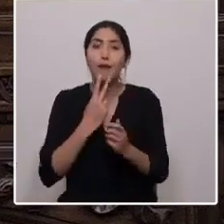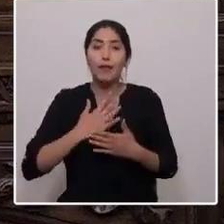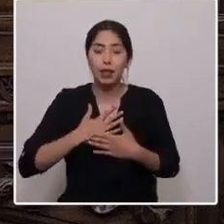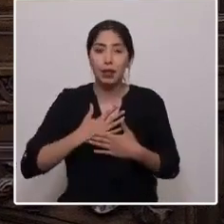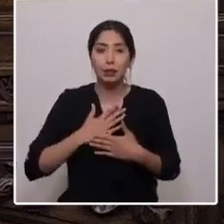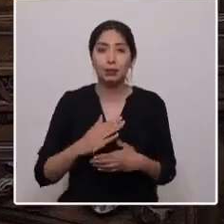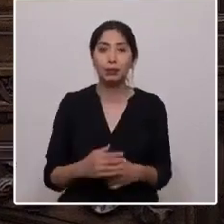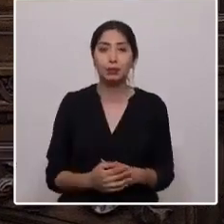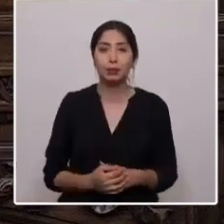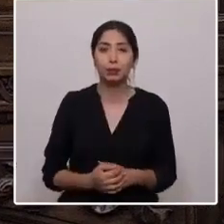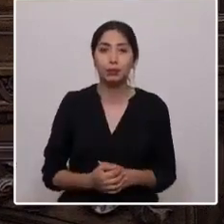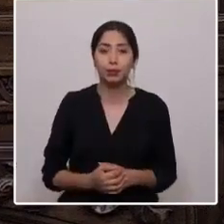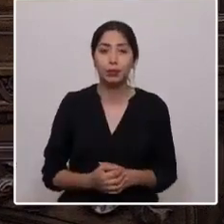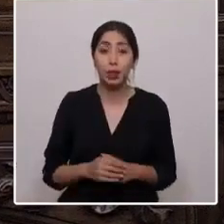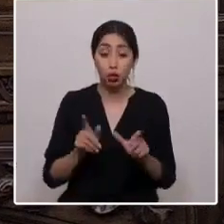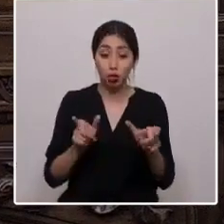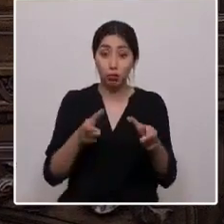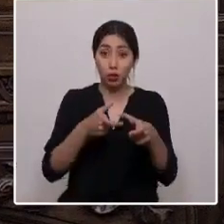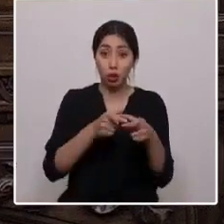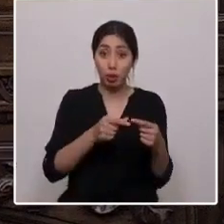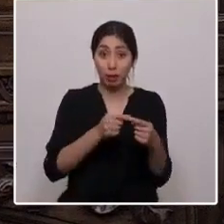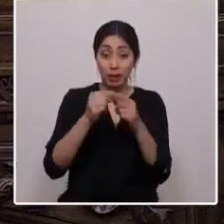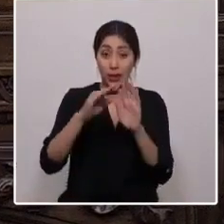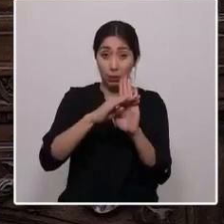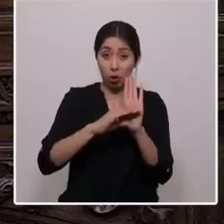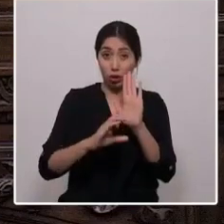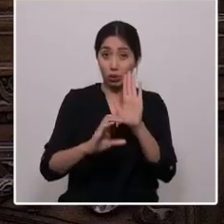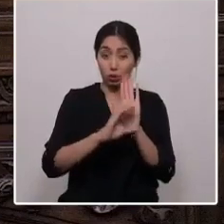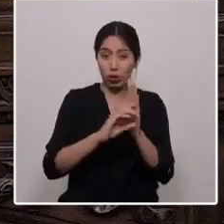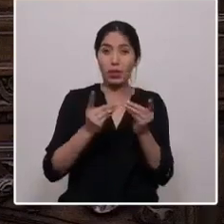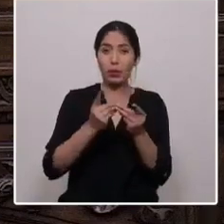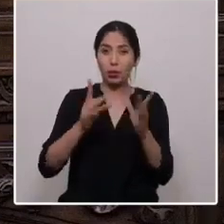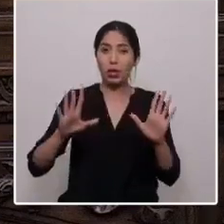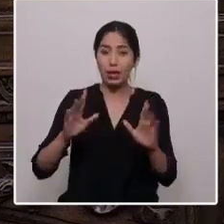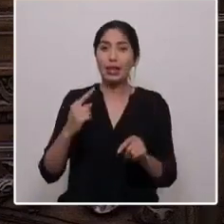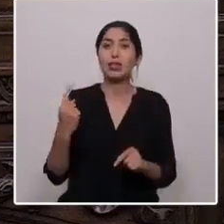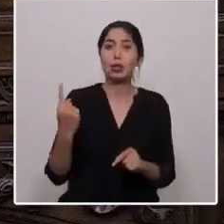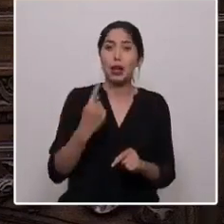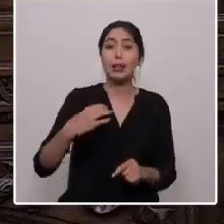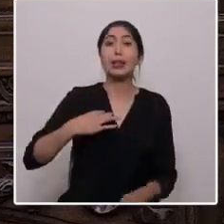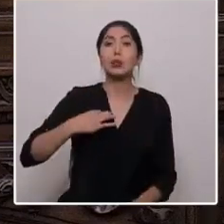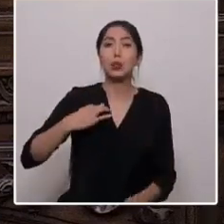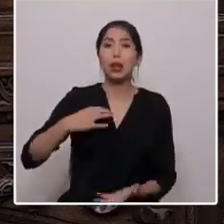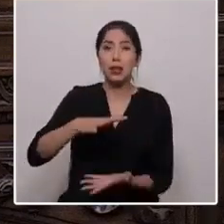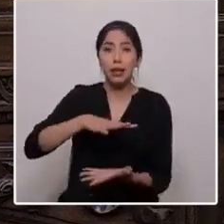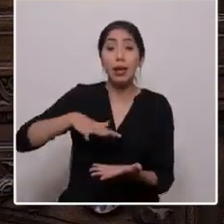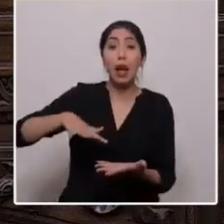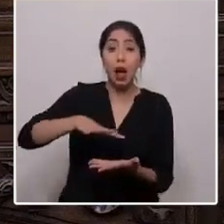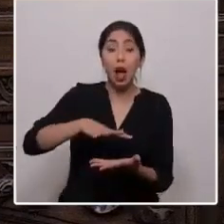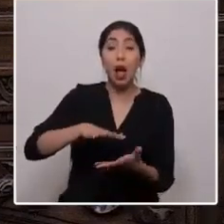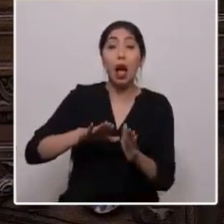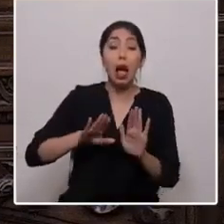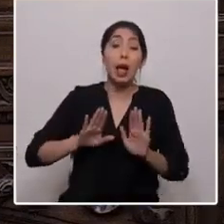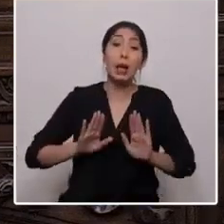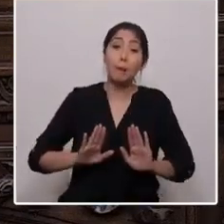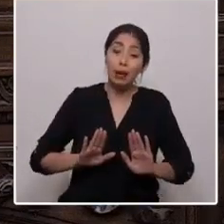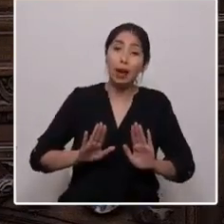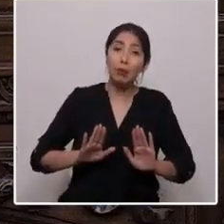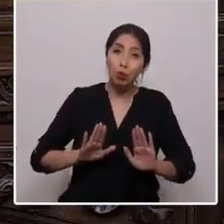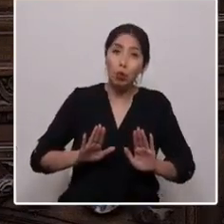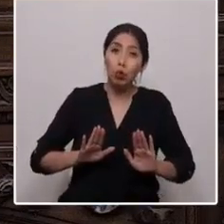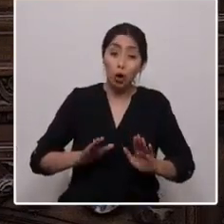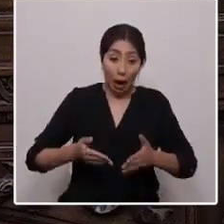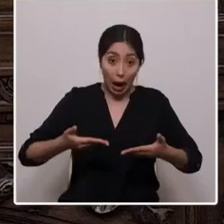desde la comisión de principios constitucionales democracia nacionalidad y ciudadanía esperamos terminar con el actual estado